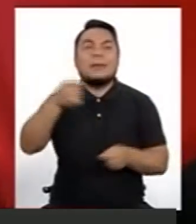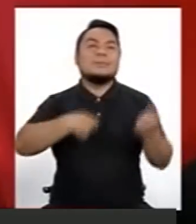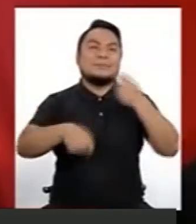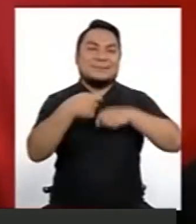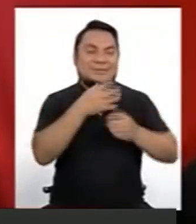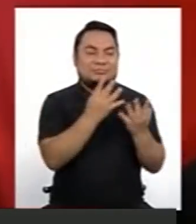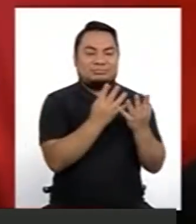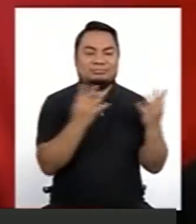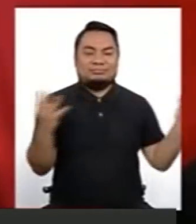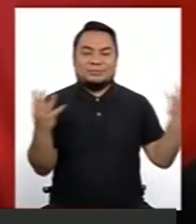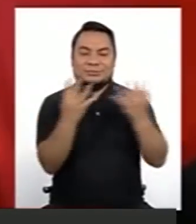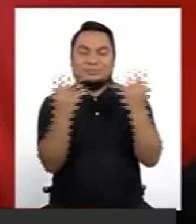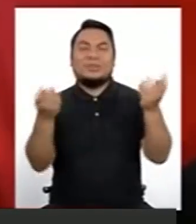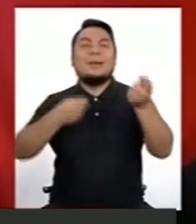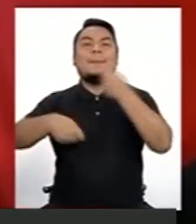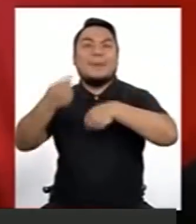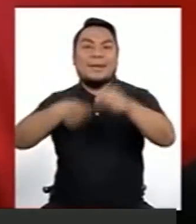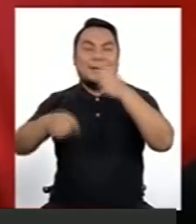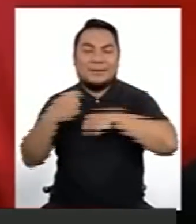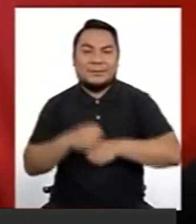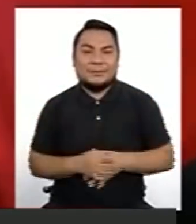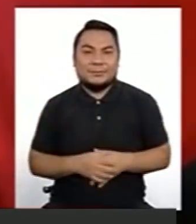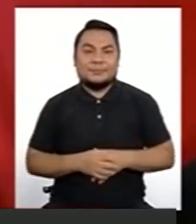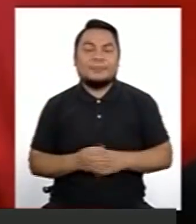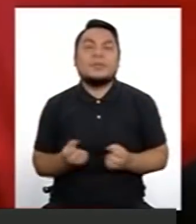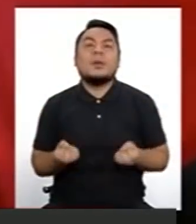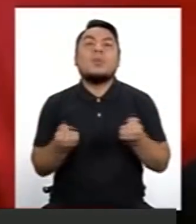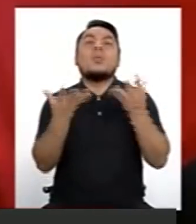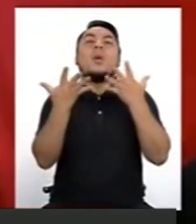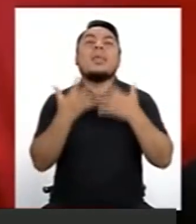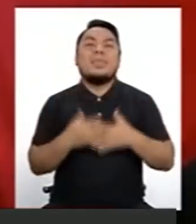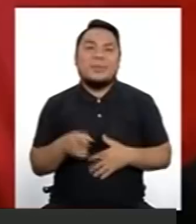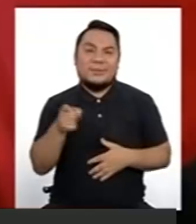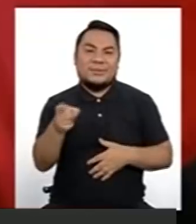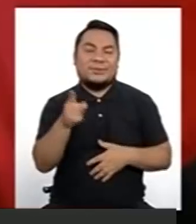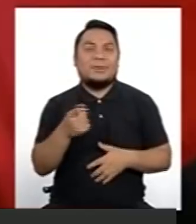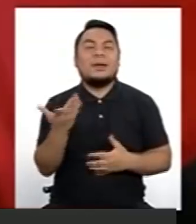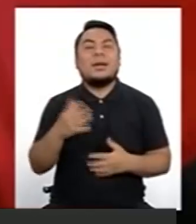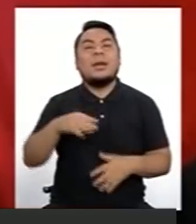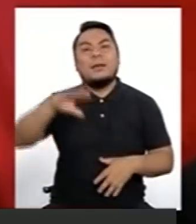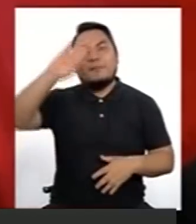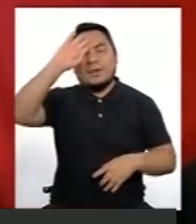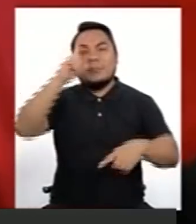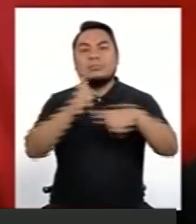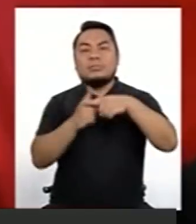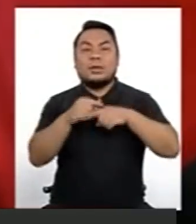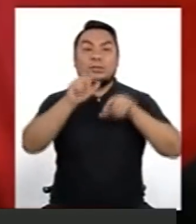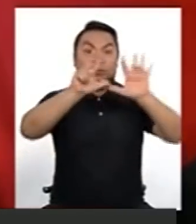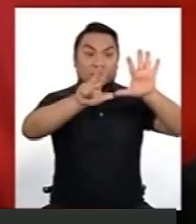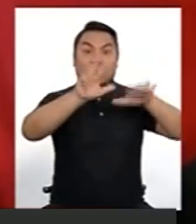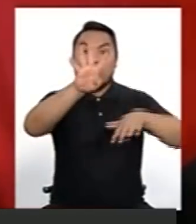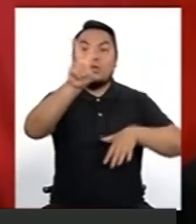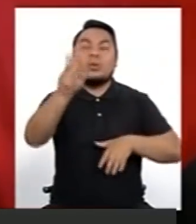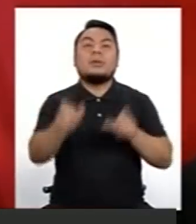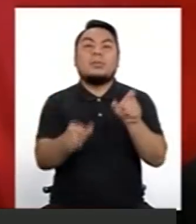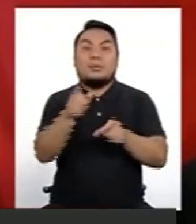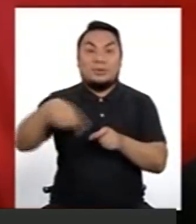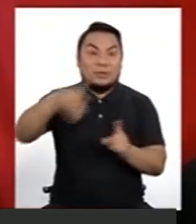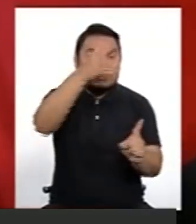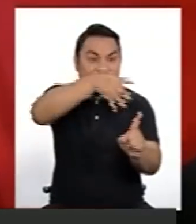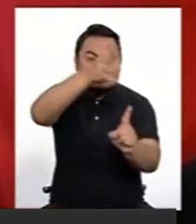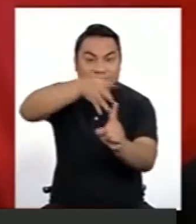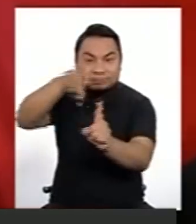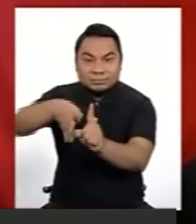que venden los alimentos. ¿Cuántos han salido positivos de los 842 comerciantes que han